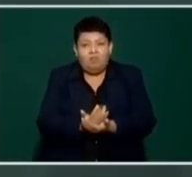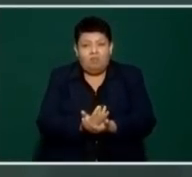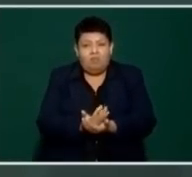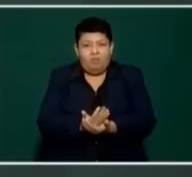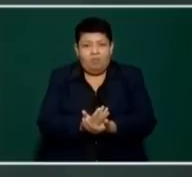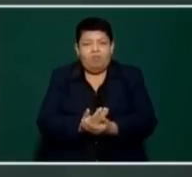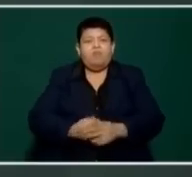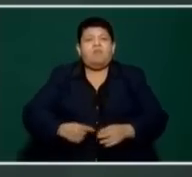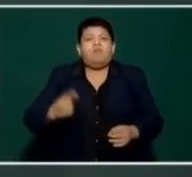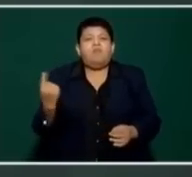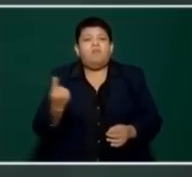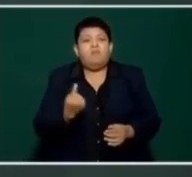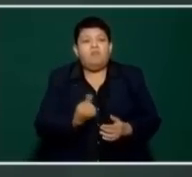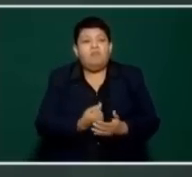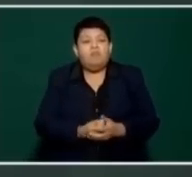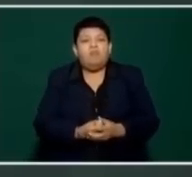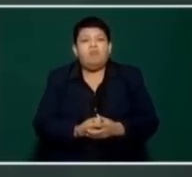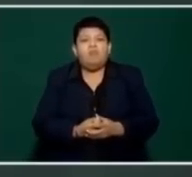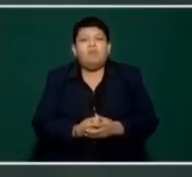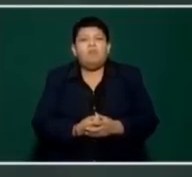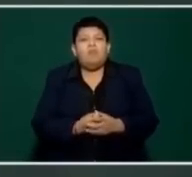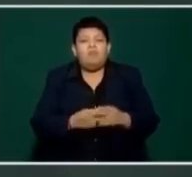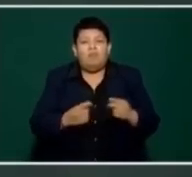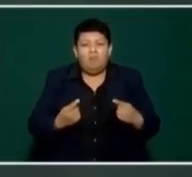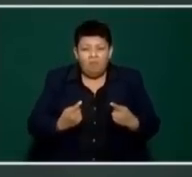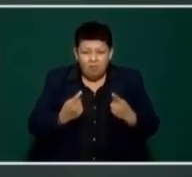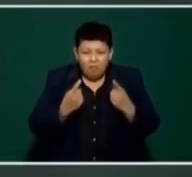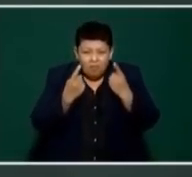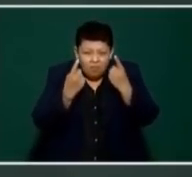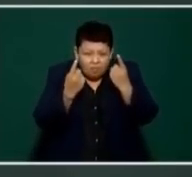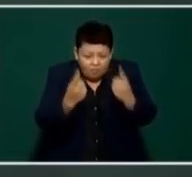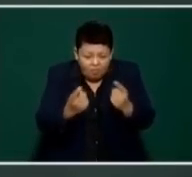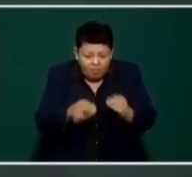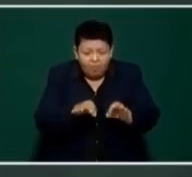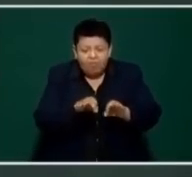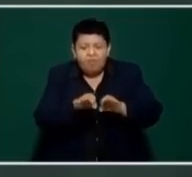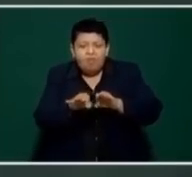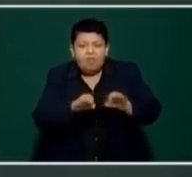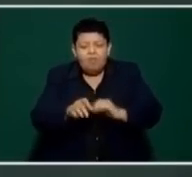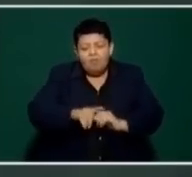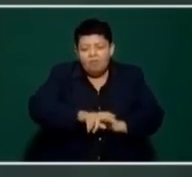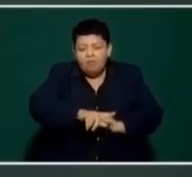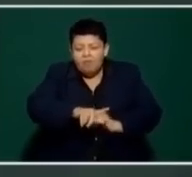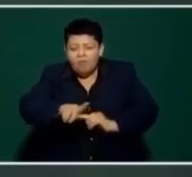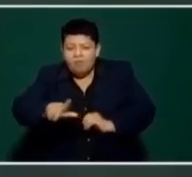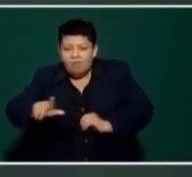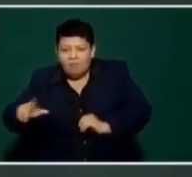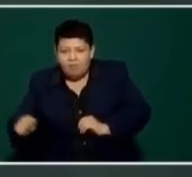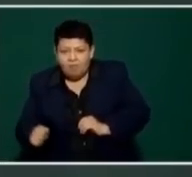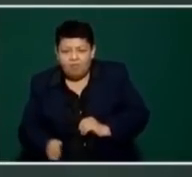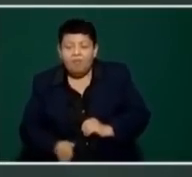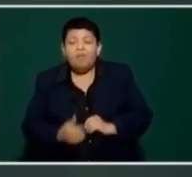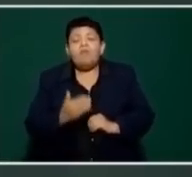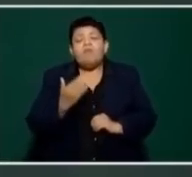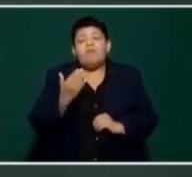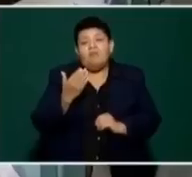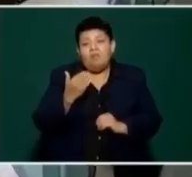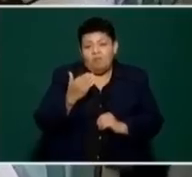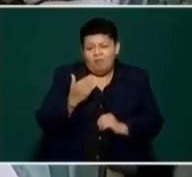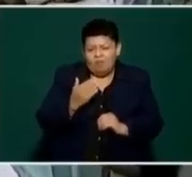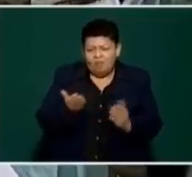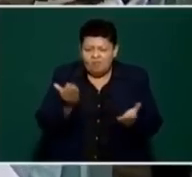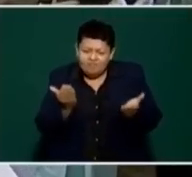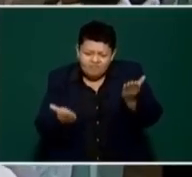a que se acredite nuestro modelo y luego, si hace falta los ajustes